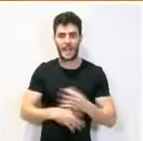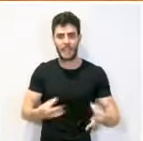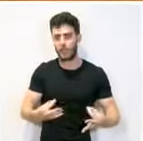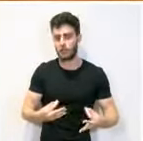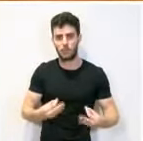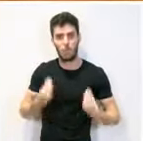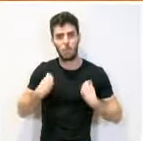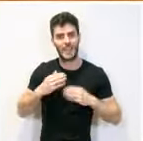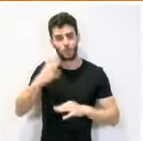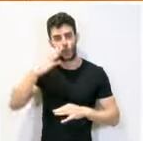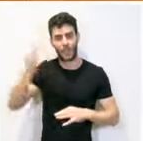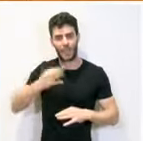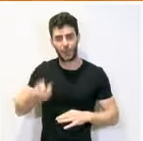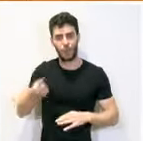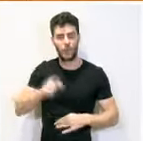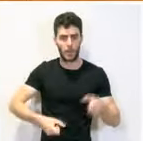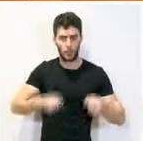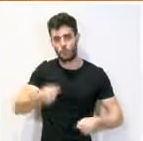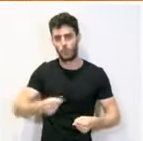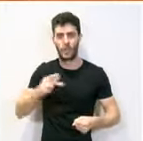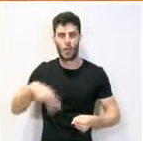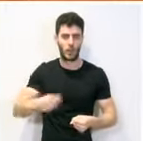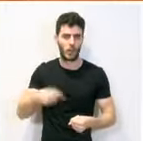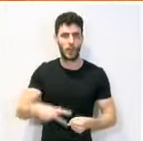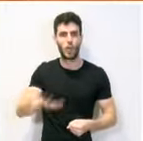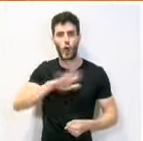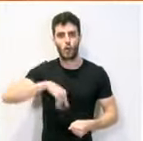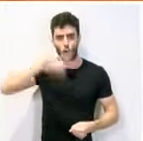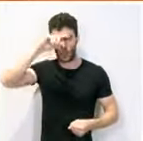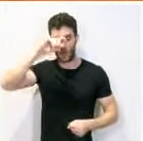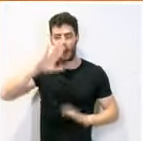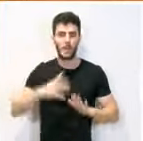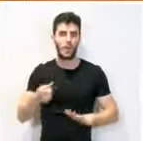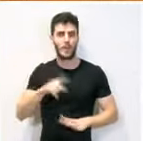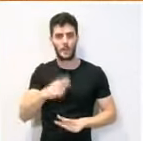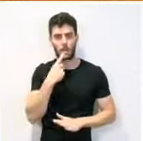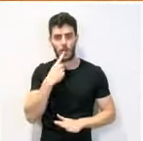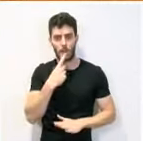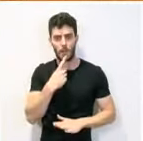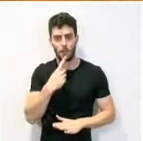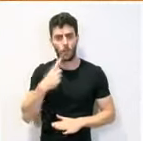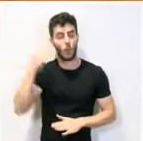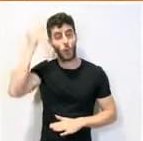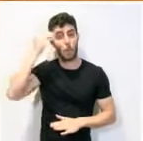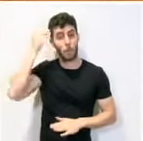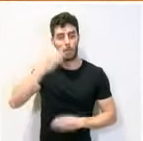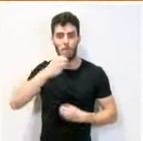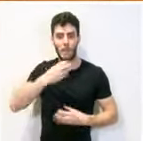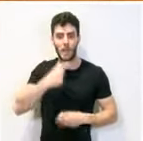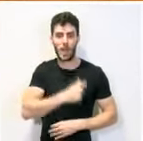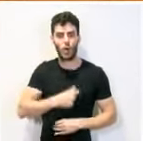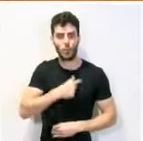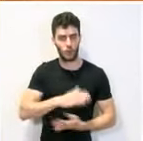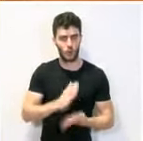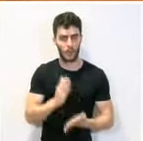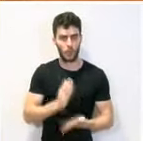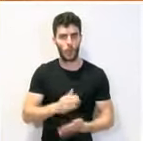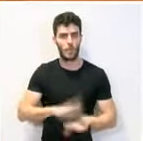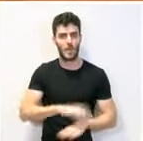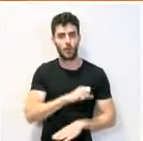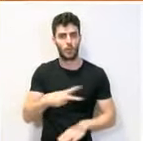se recorrían kilómetros y kilómetros, sobre todo en el entorno rural. Pero hablaba usted también con muy buen criterio en aquella comisión de estudio para las